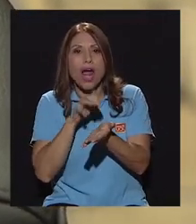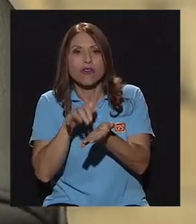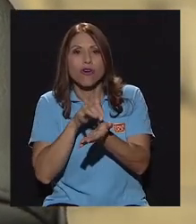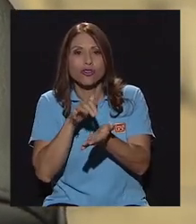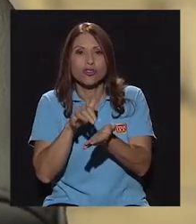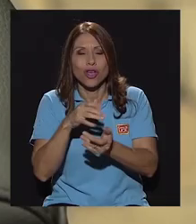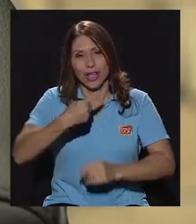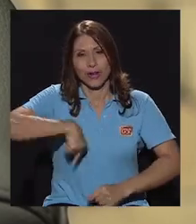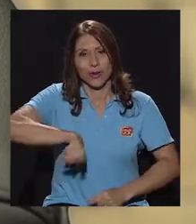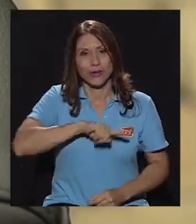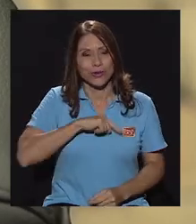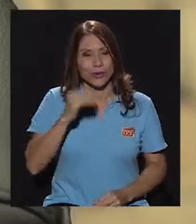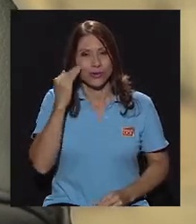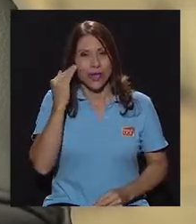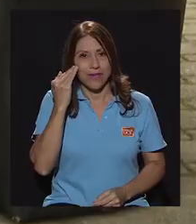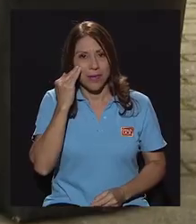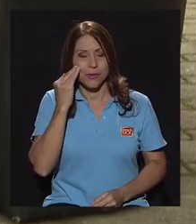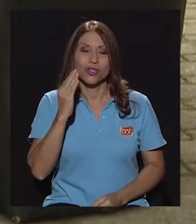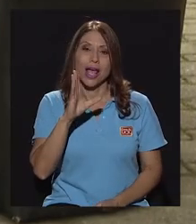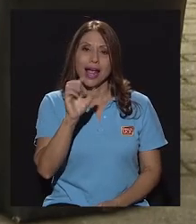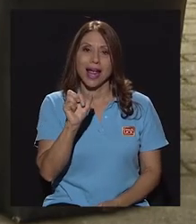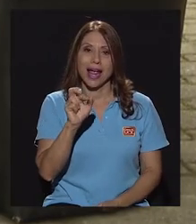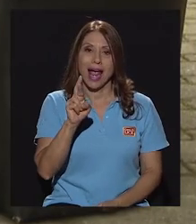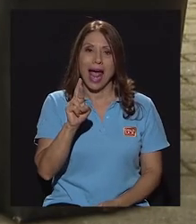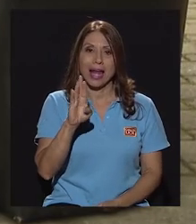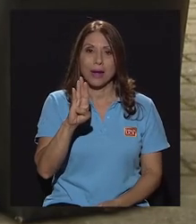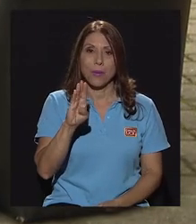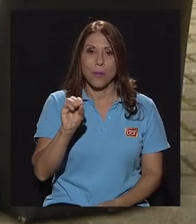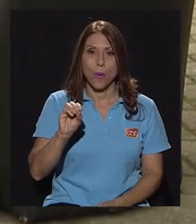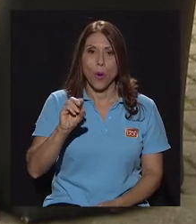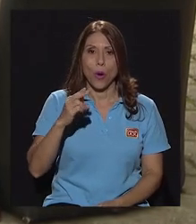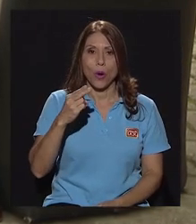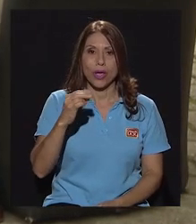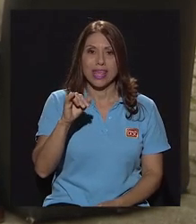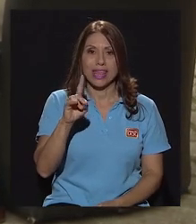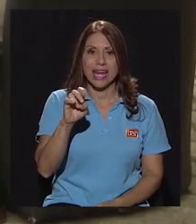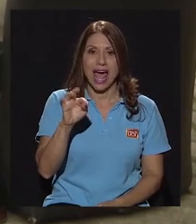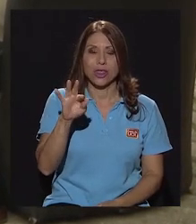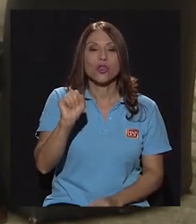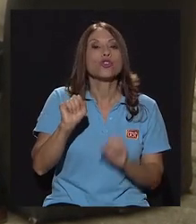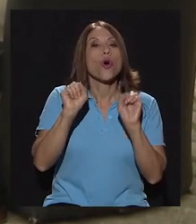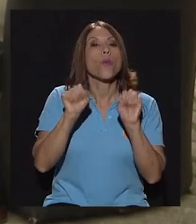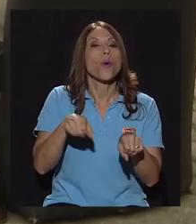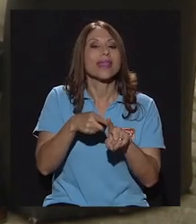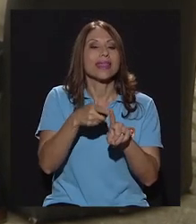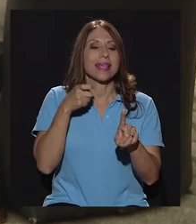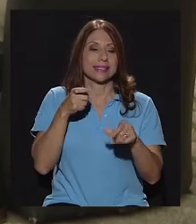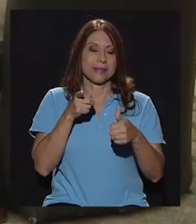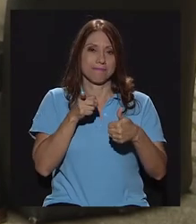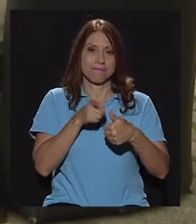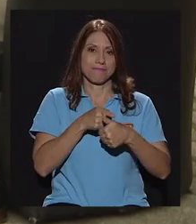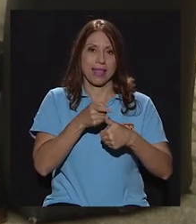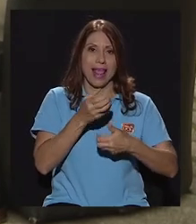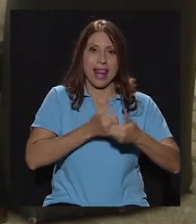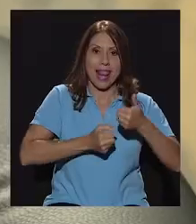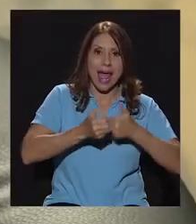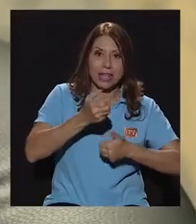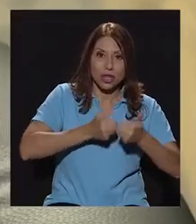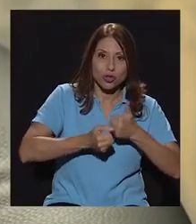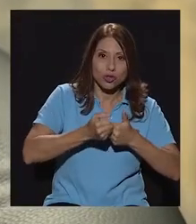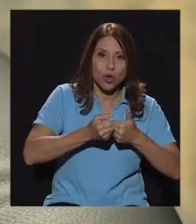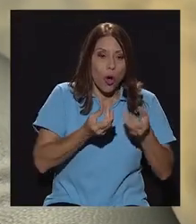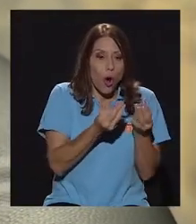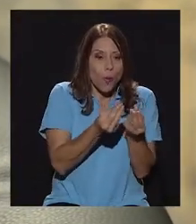arroz. Nosotros sabemos que los carbohidratos pueden provenir de los